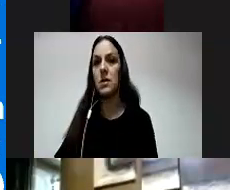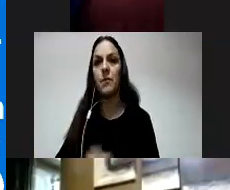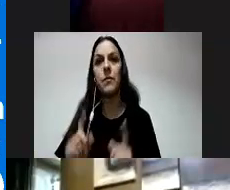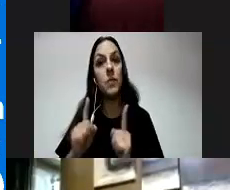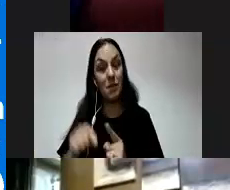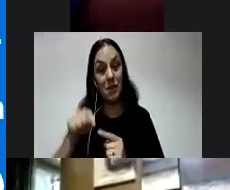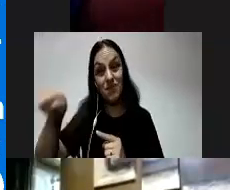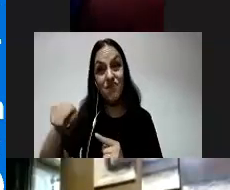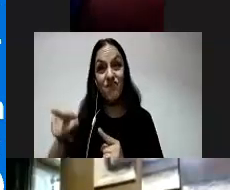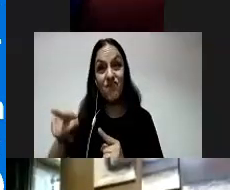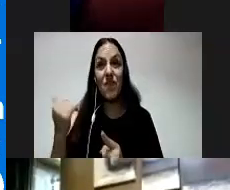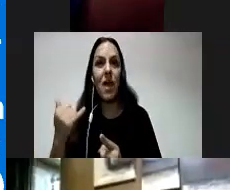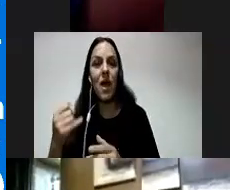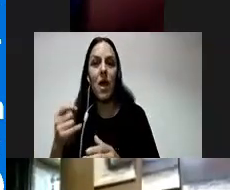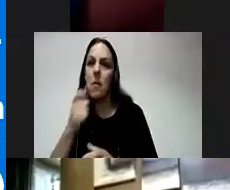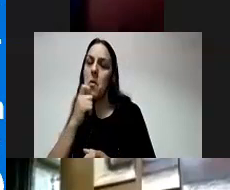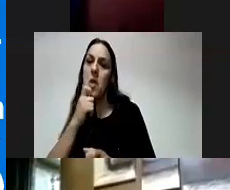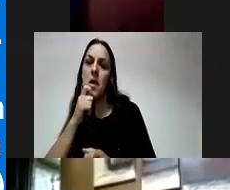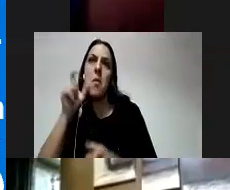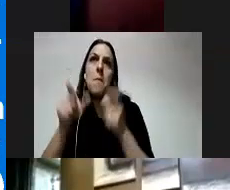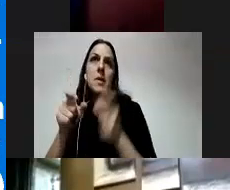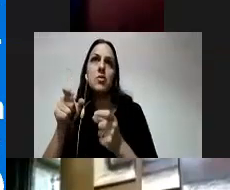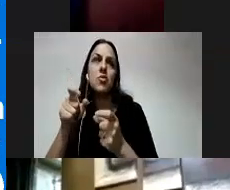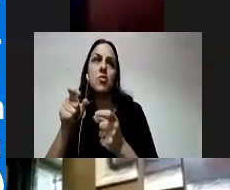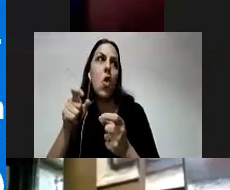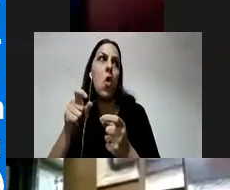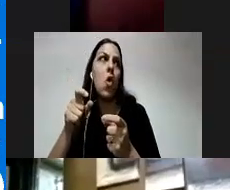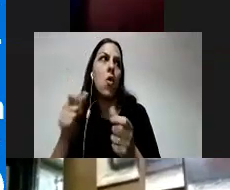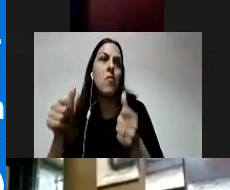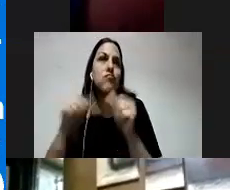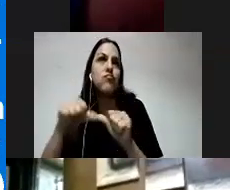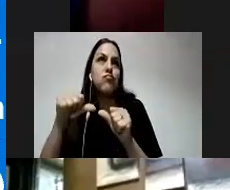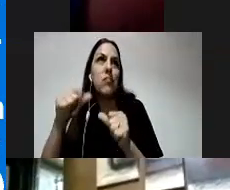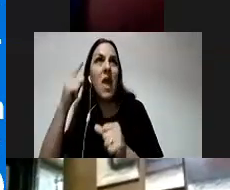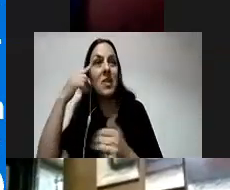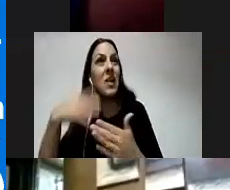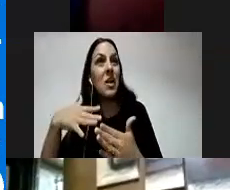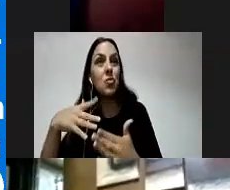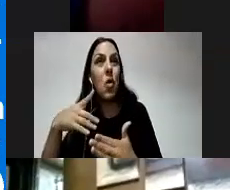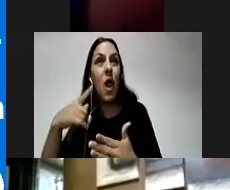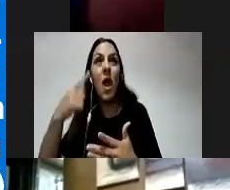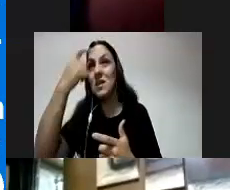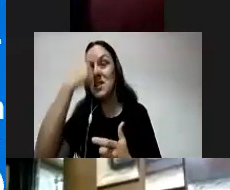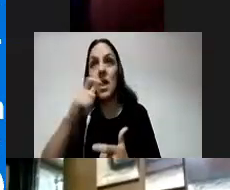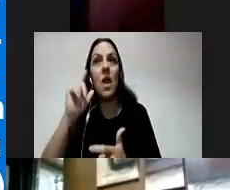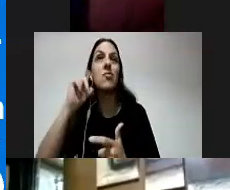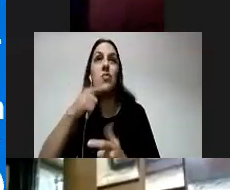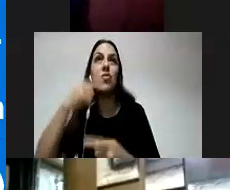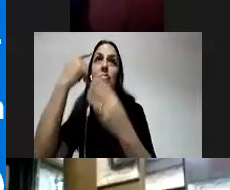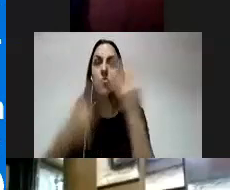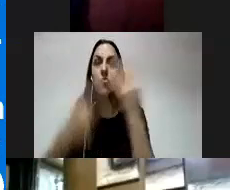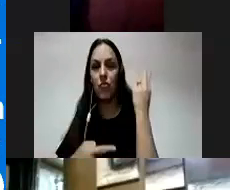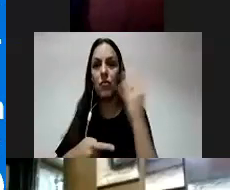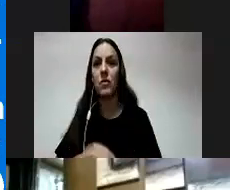a aquellas que tengan deficiencias físicas, mentales, intelectuales o sensoriales a largo plazo, que al interactuar